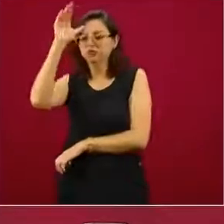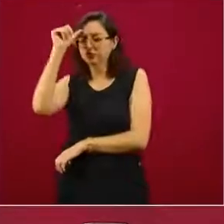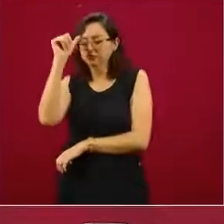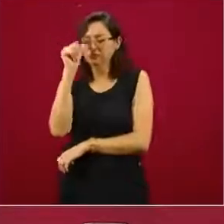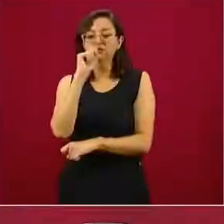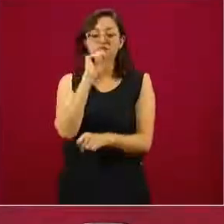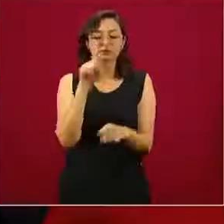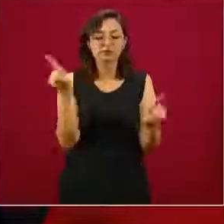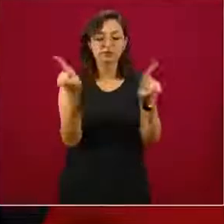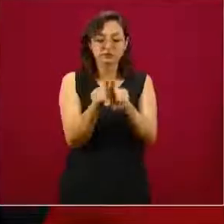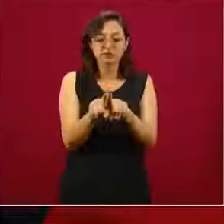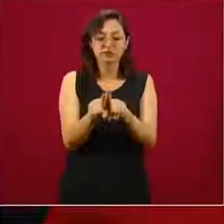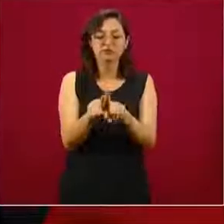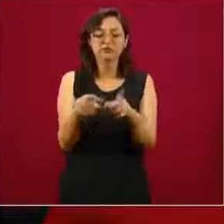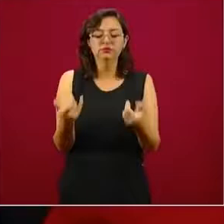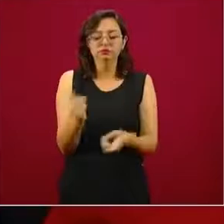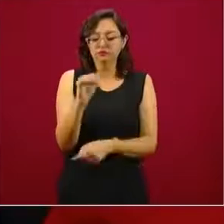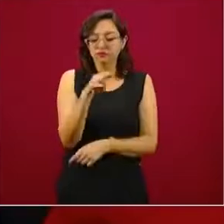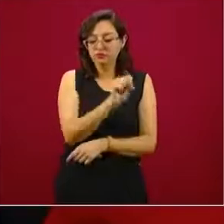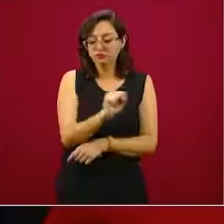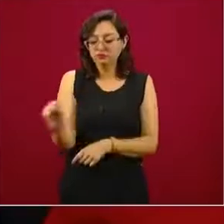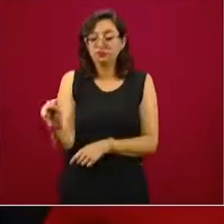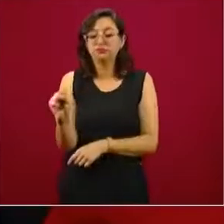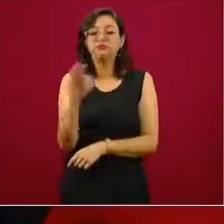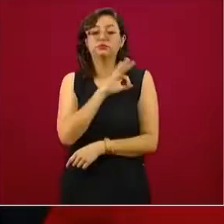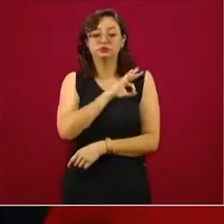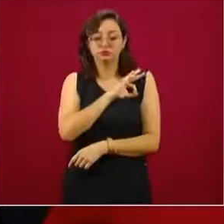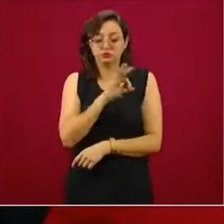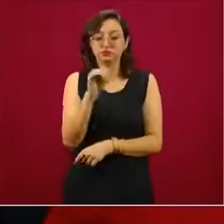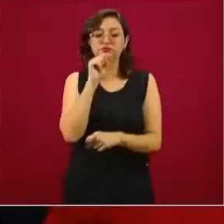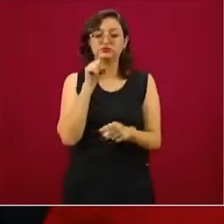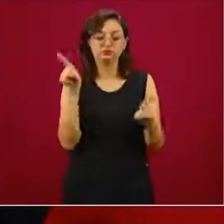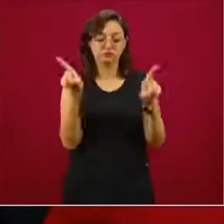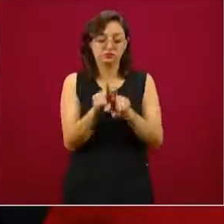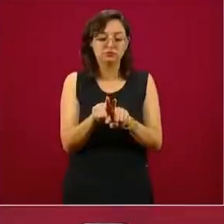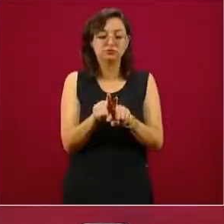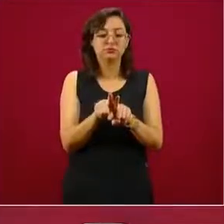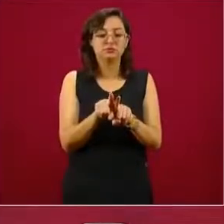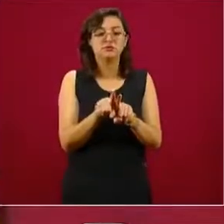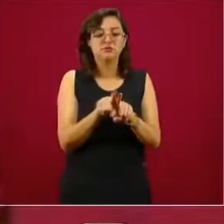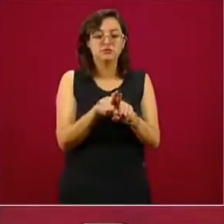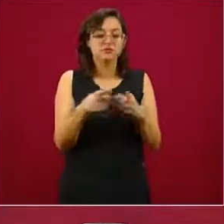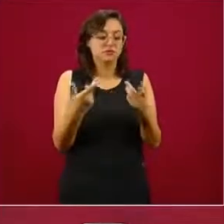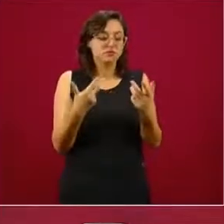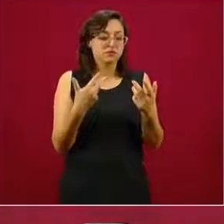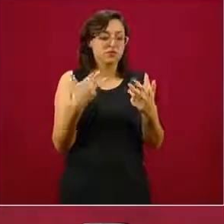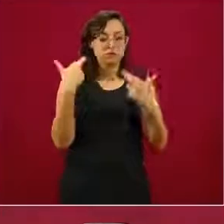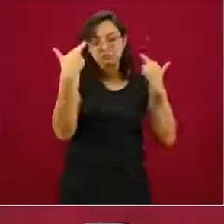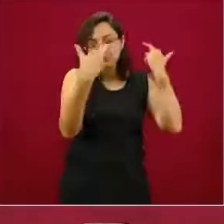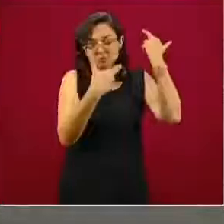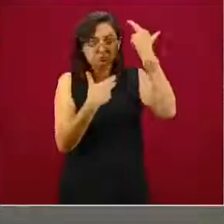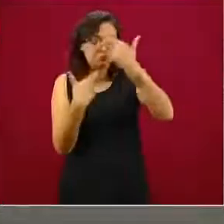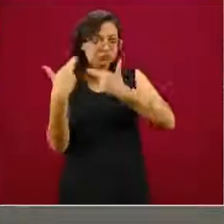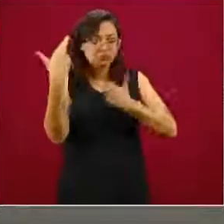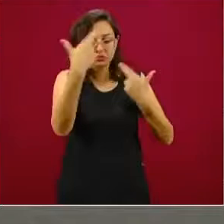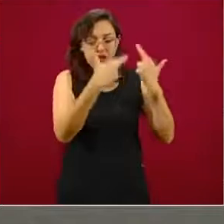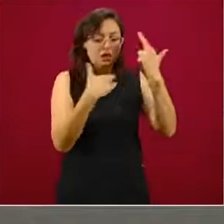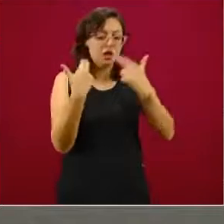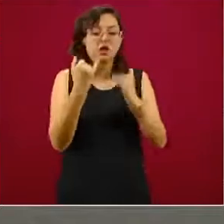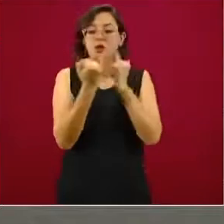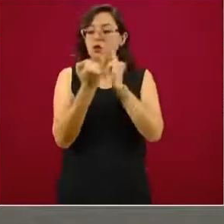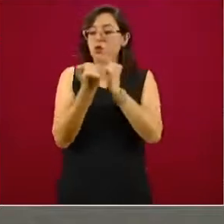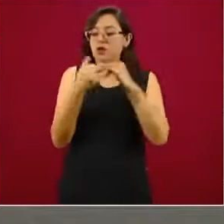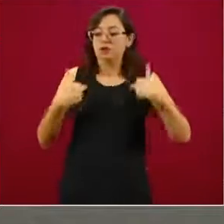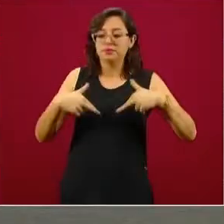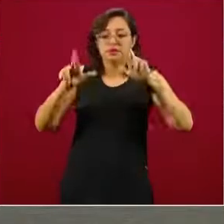poniendo a disposición del seguro la posibilidad de ellos también contribuir en estas inspecciones. También la Secretaría del